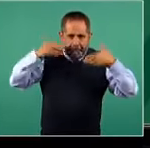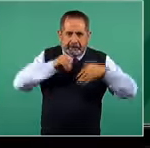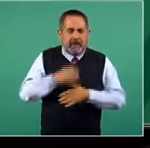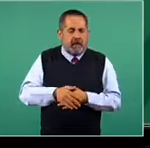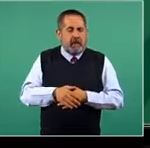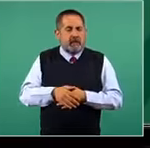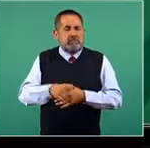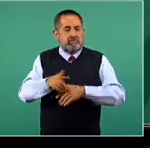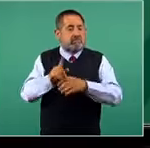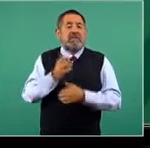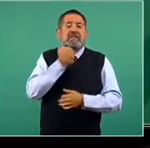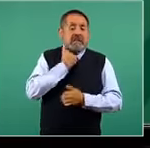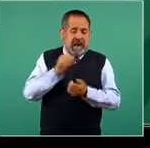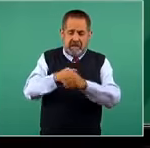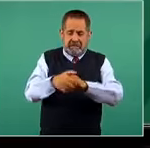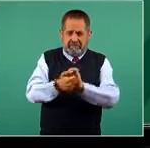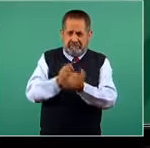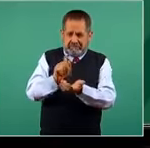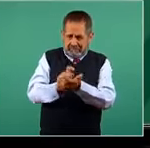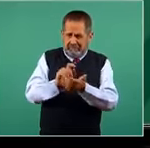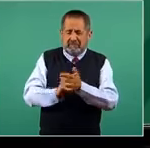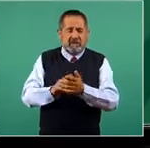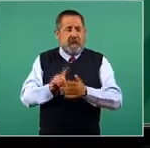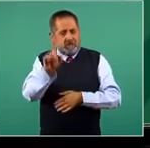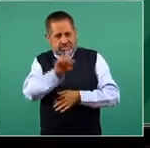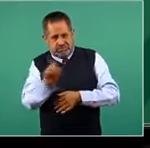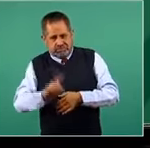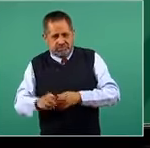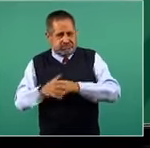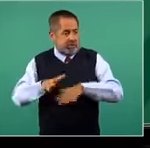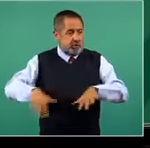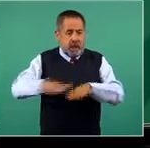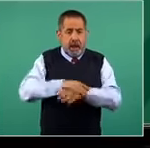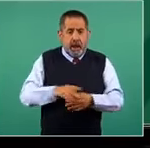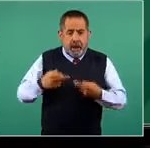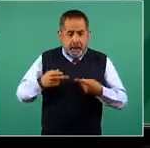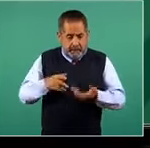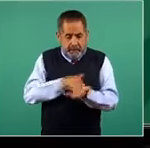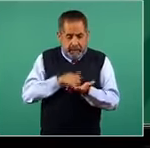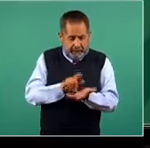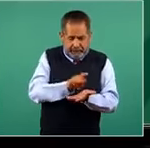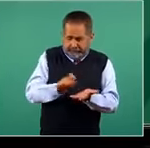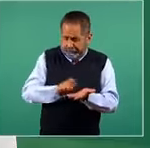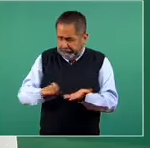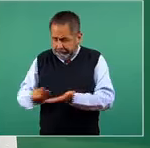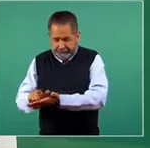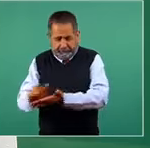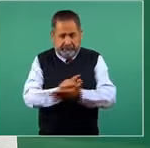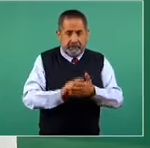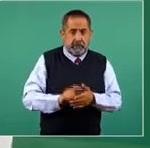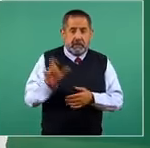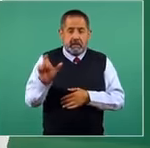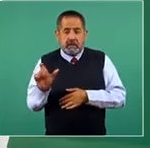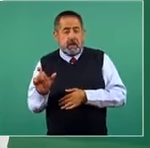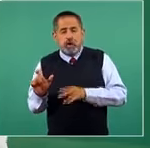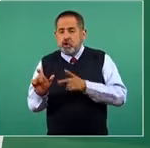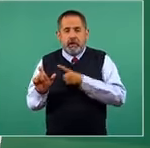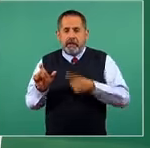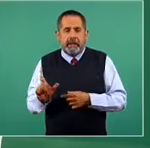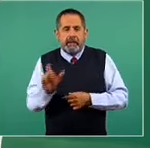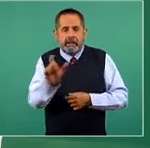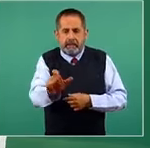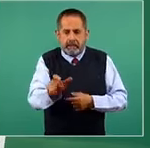la entrada, a la salida, había alcohol desinfectante para toda la papelería y todo el material. La credencial no se entregaba a